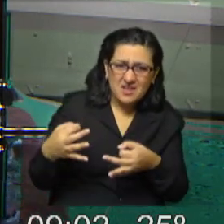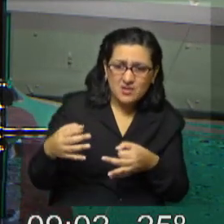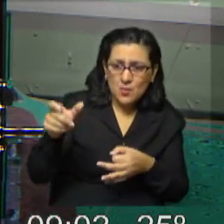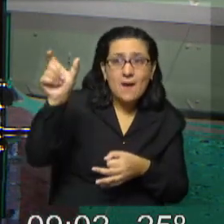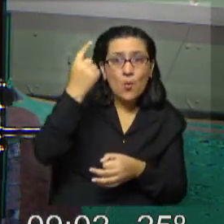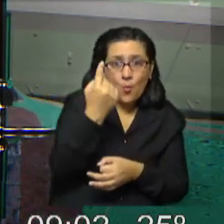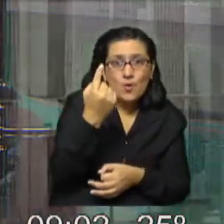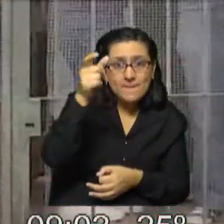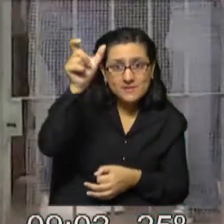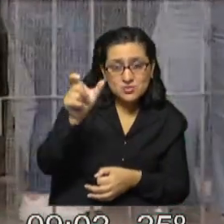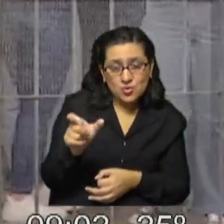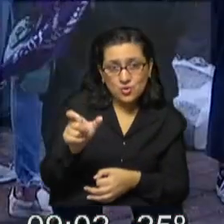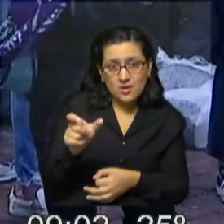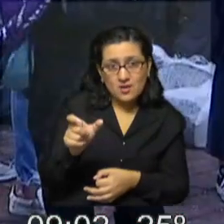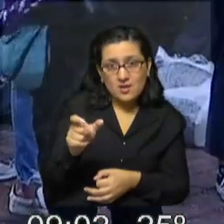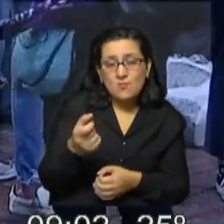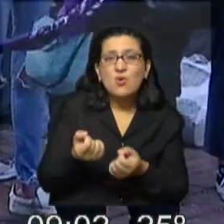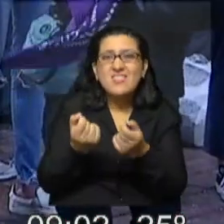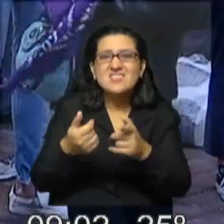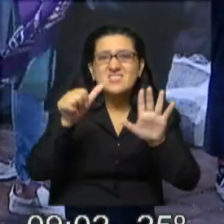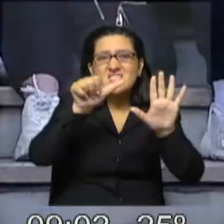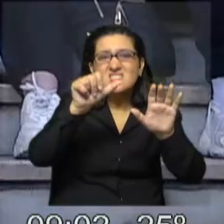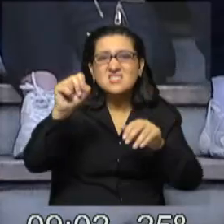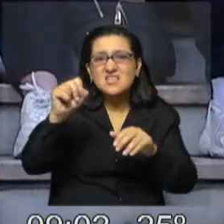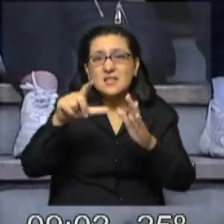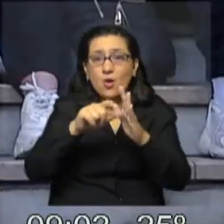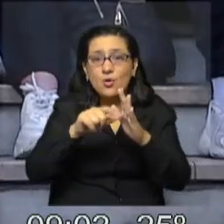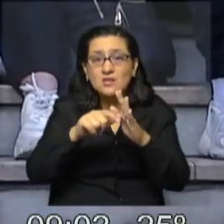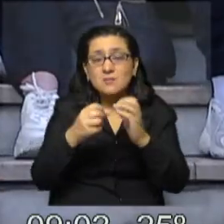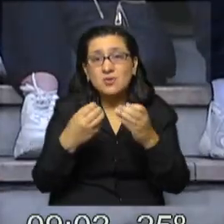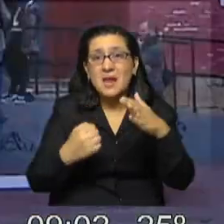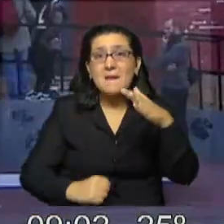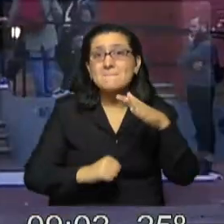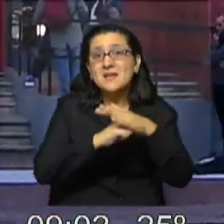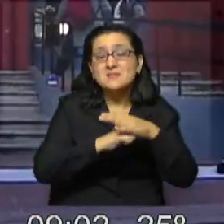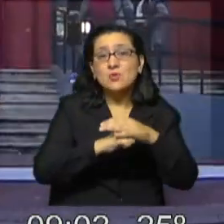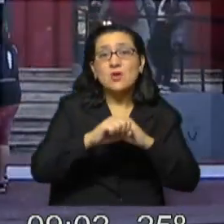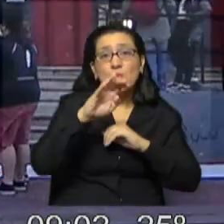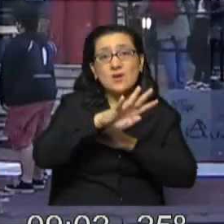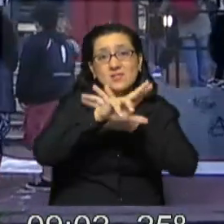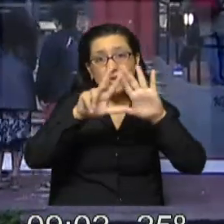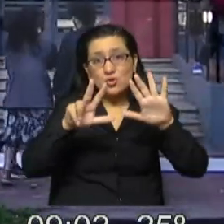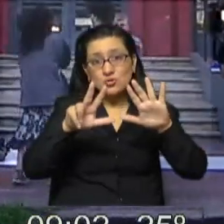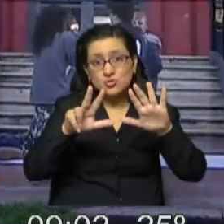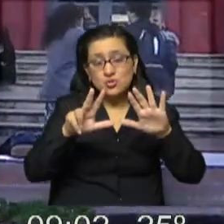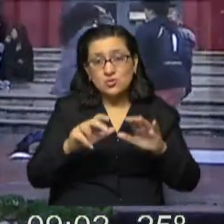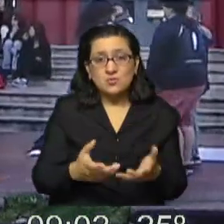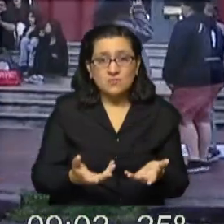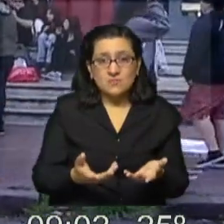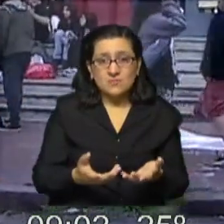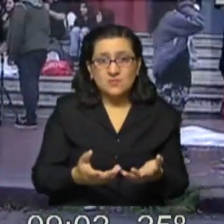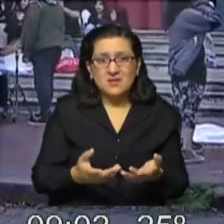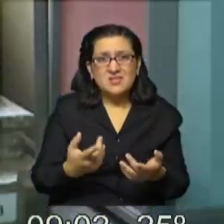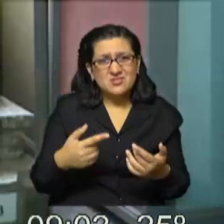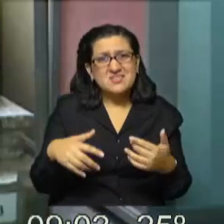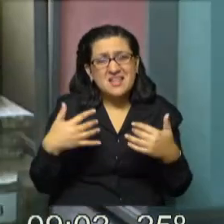de una, vos le nombres 60 horas? Porque el tope es 48, 50 por invisibilidad y 60 por razones de servicio. Me parece